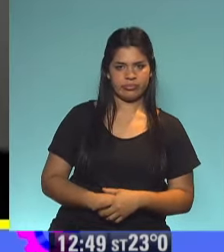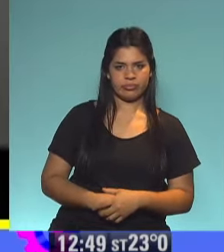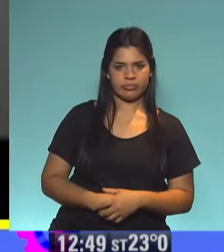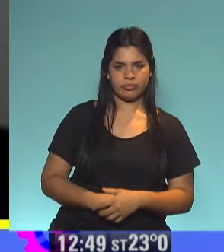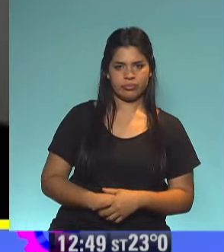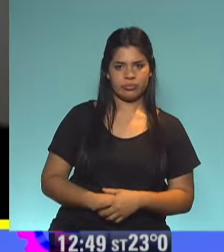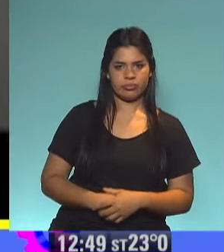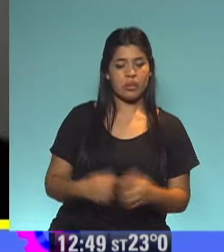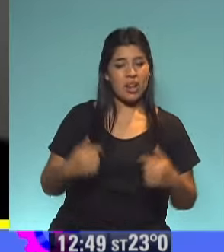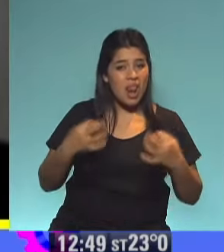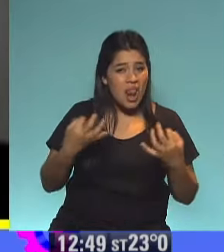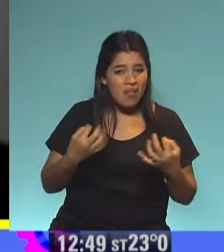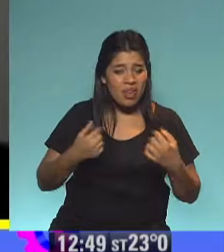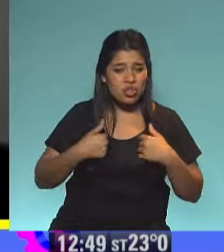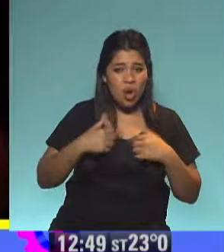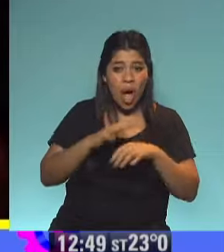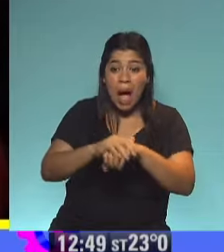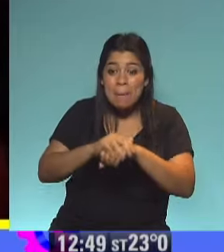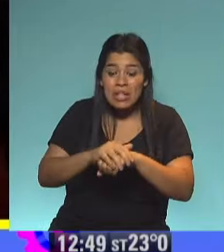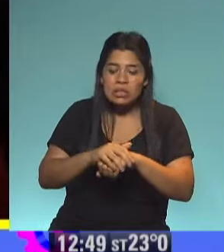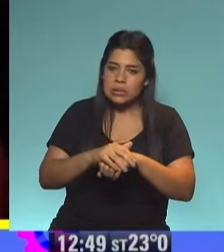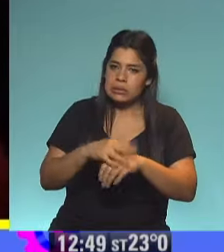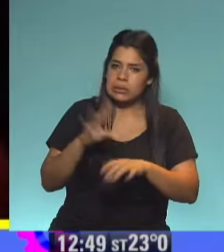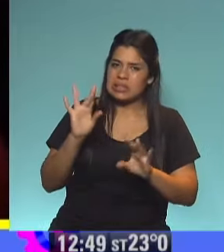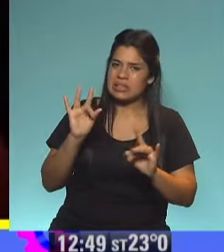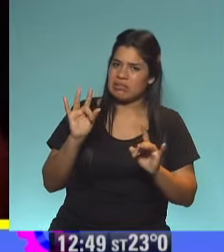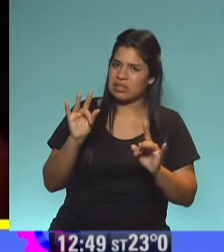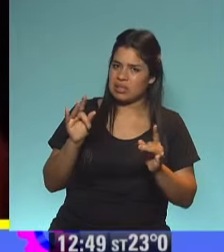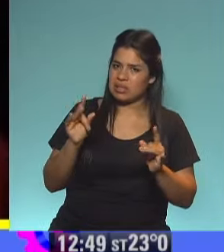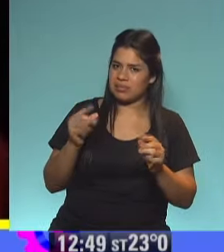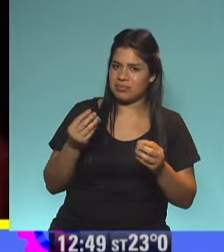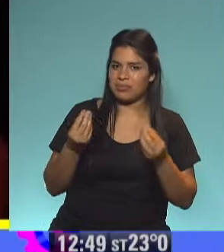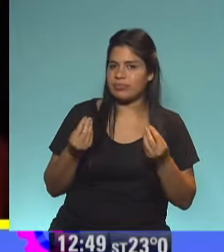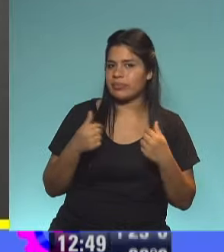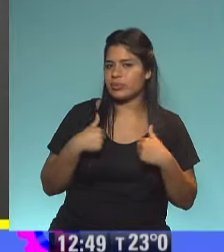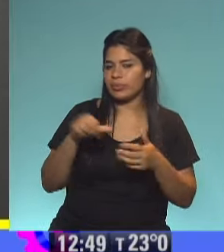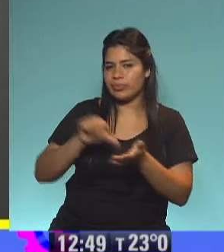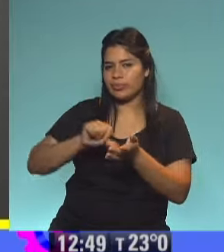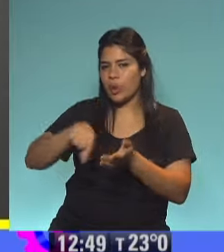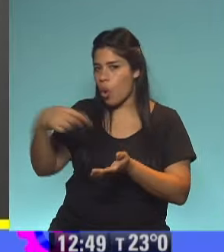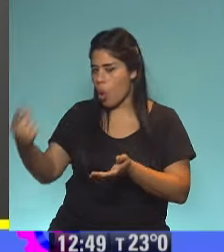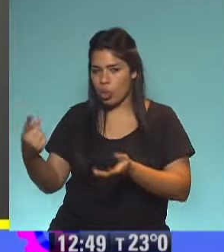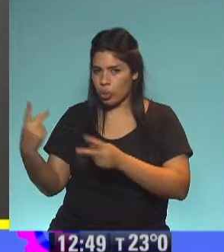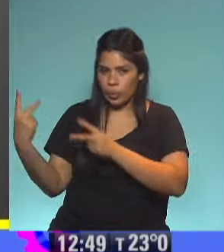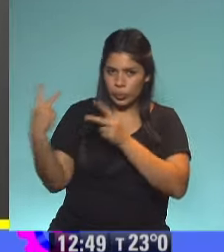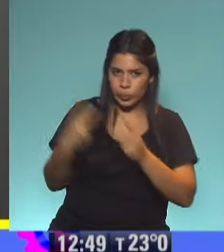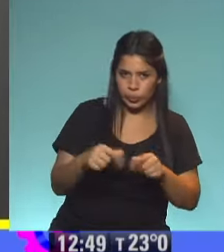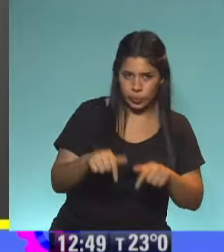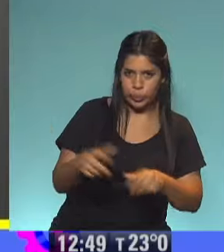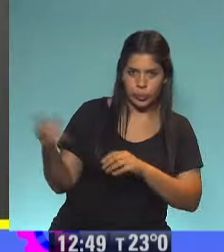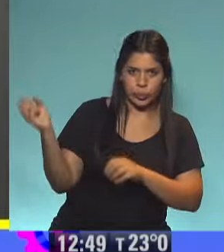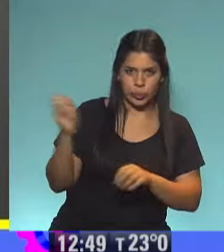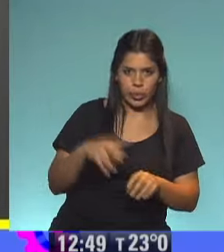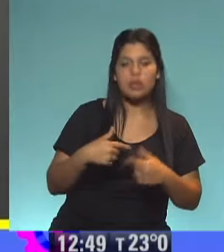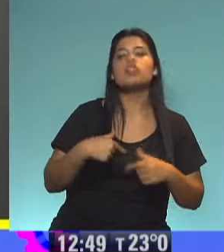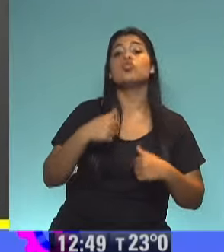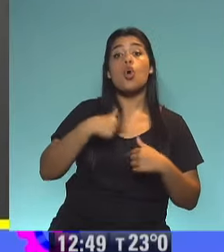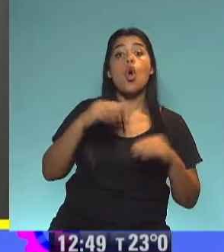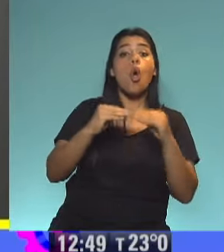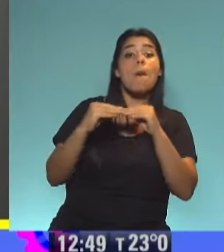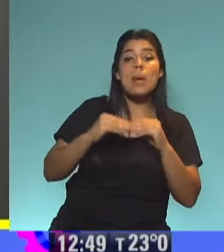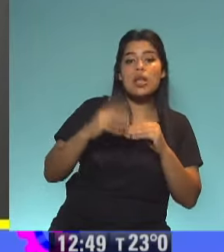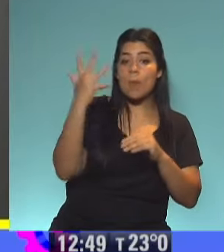me costó un poco hacer amigos. Ah, porque era de otro país. Si yo tengo una compañera morocha, un compañero así